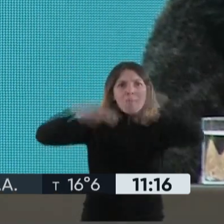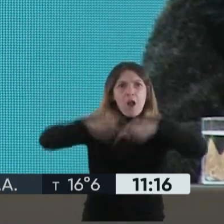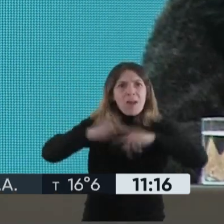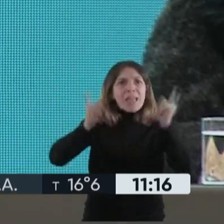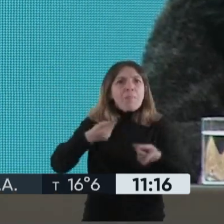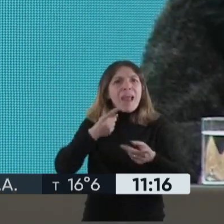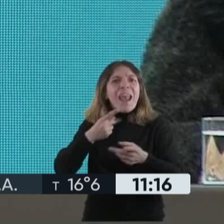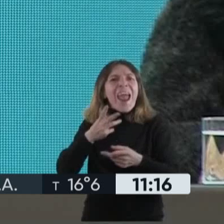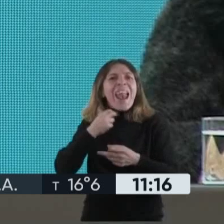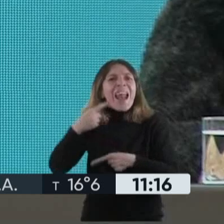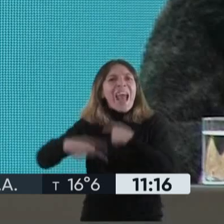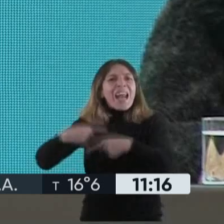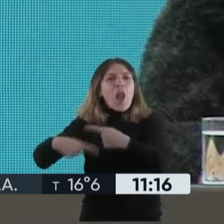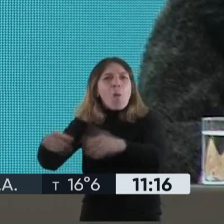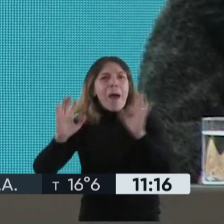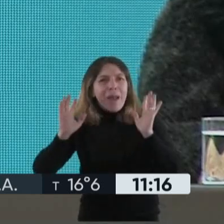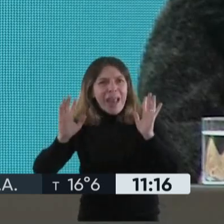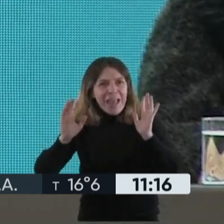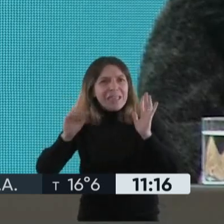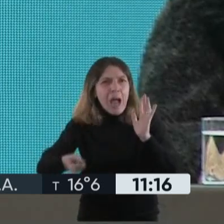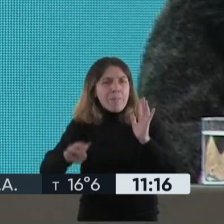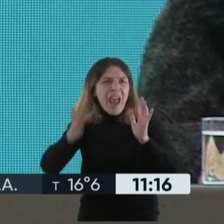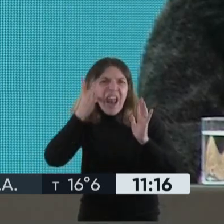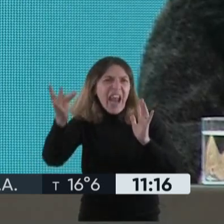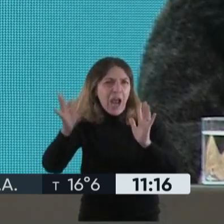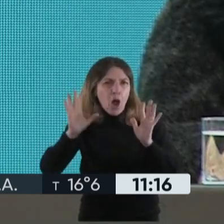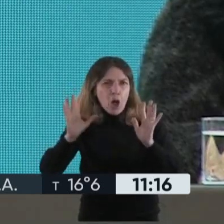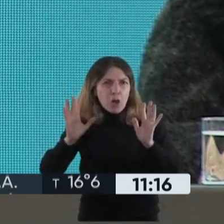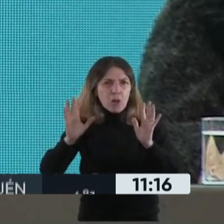renovables, que venimos batiendo récord de generación.